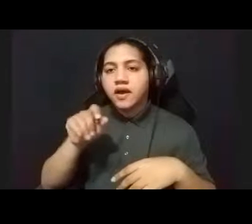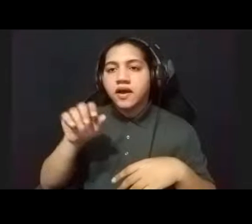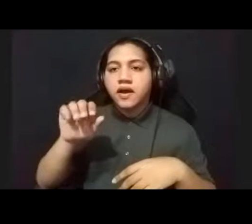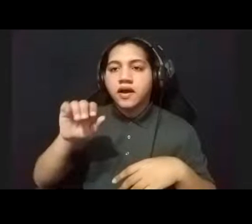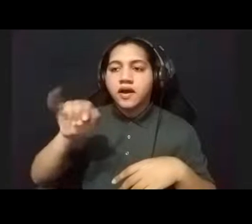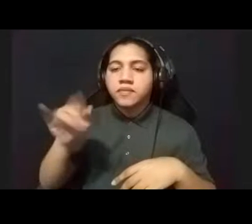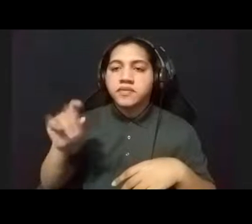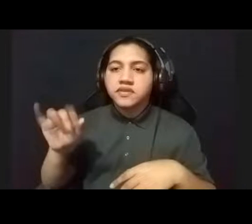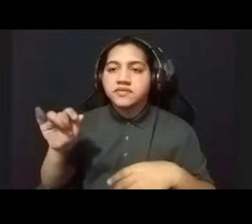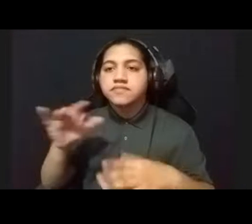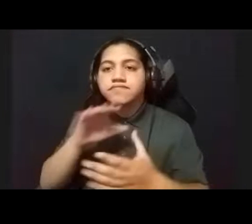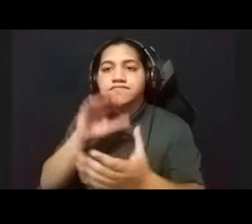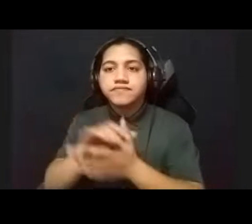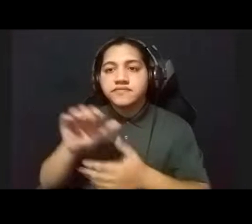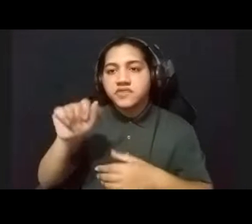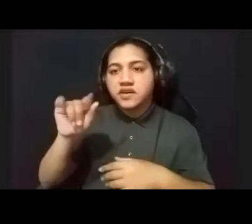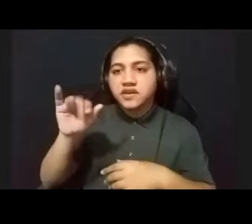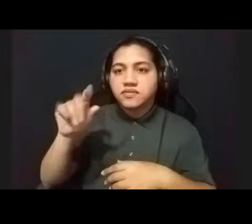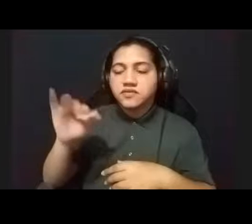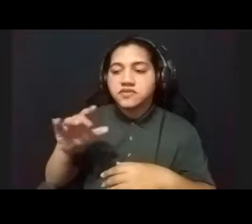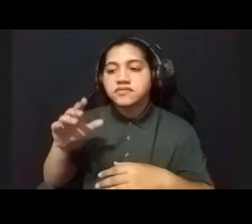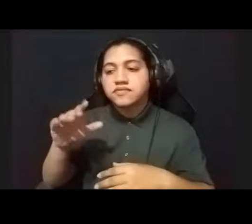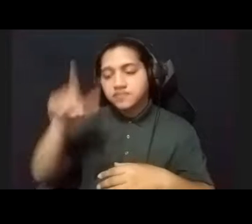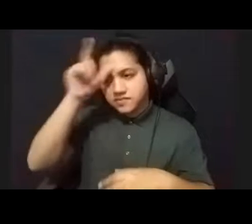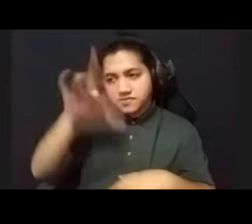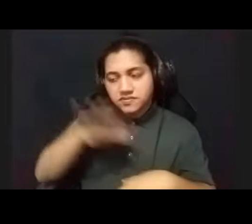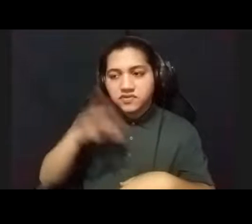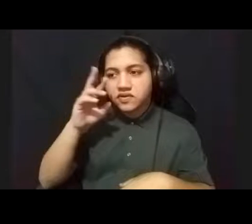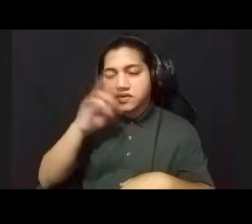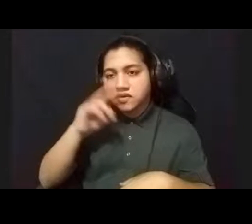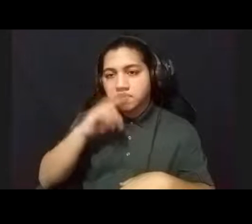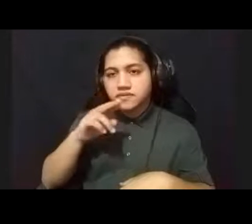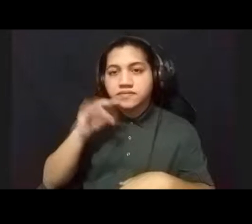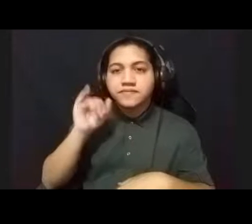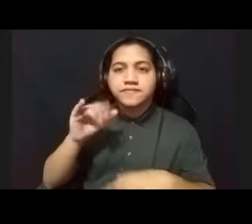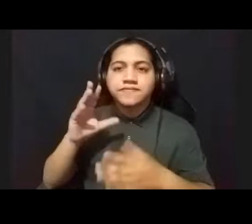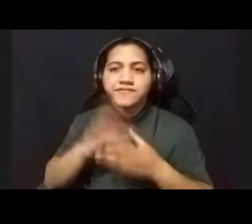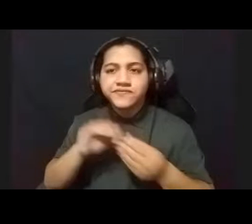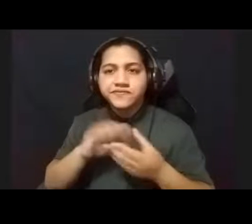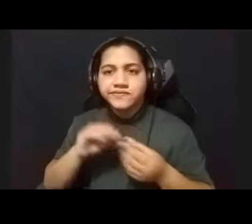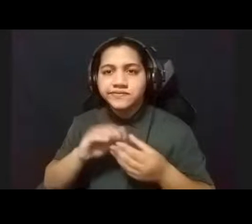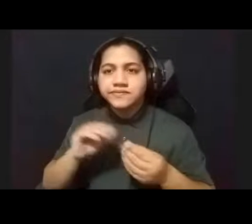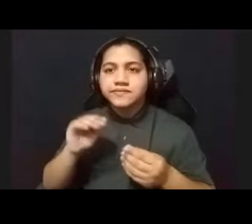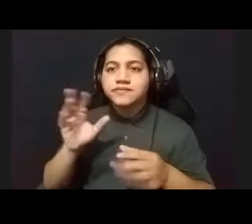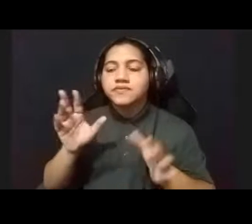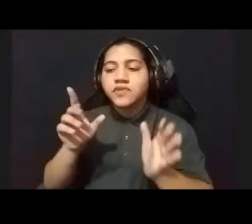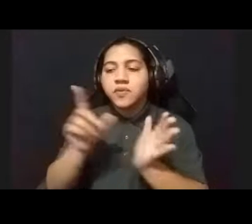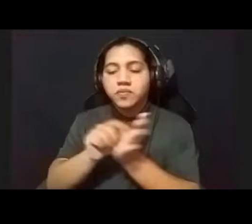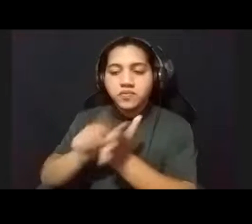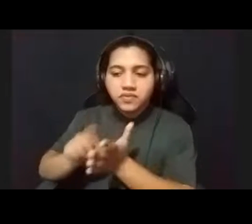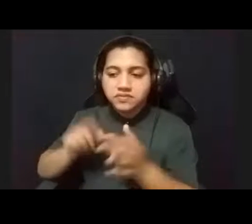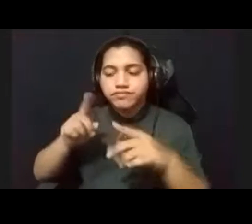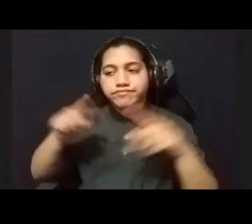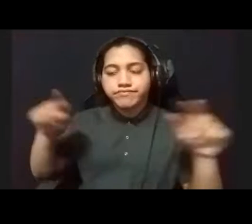con Agamoche, con el señor ratón. Este cuento de hadas se ha publicado en decenas de narraciones